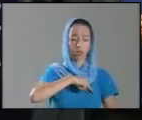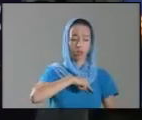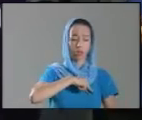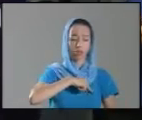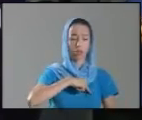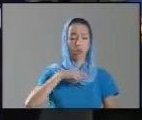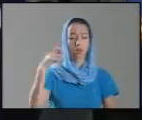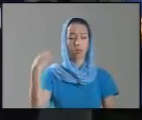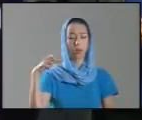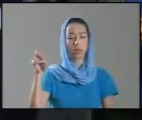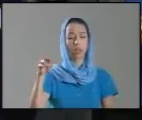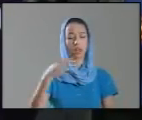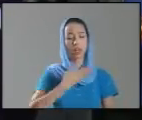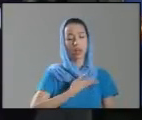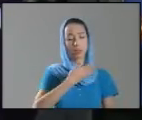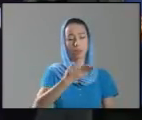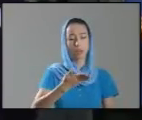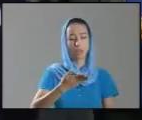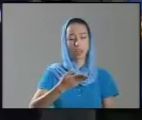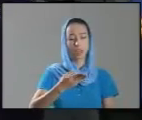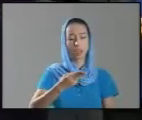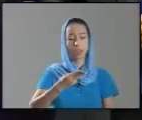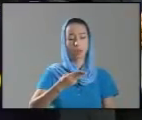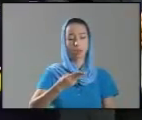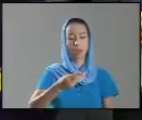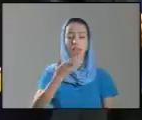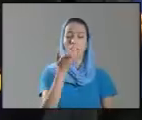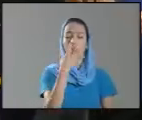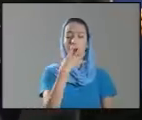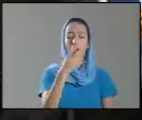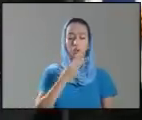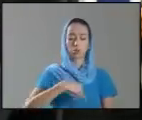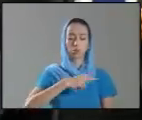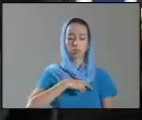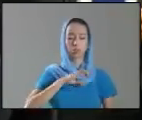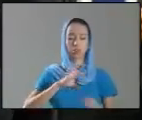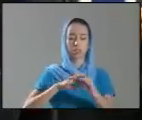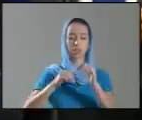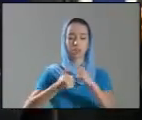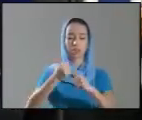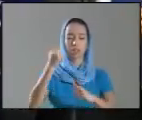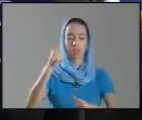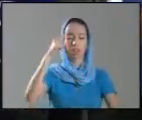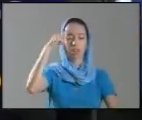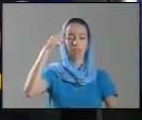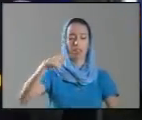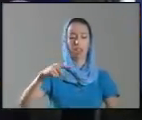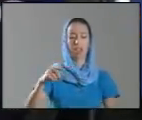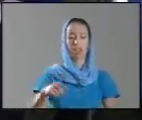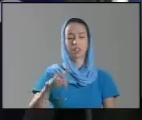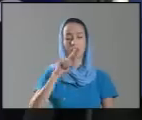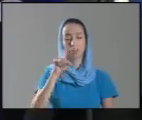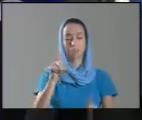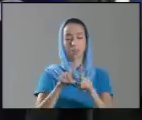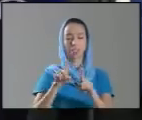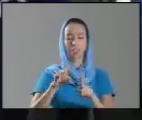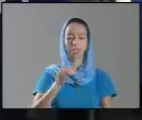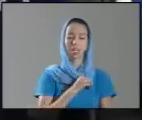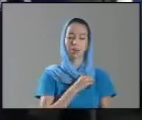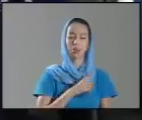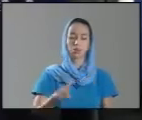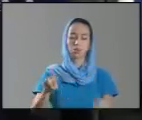Te agradecemos, Padre amado, porque tú siempre tienes cuidado de nosotros, Señor, para enviar el